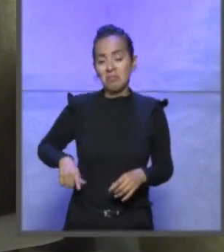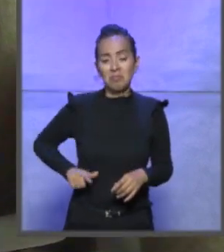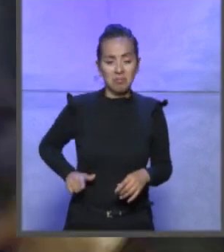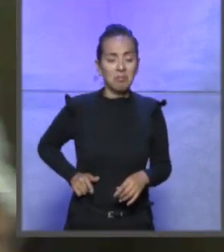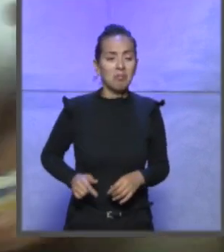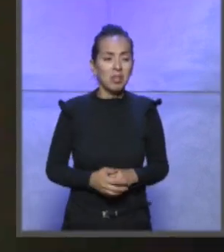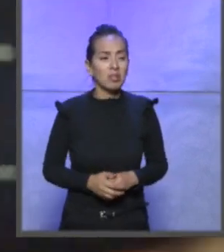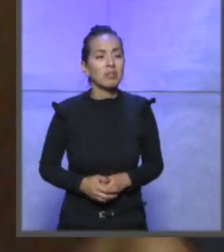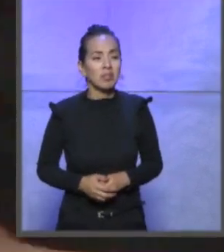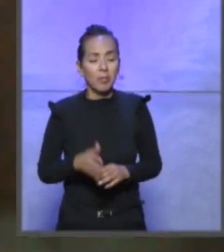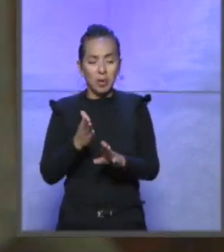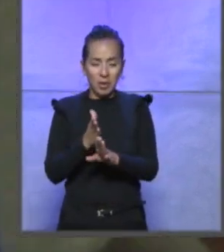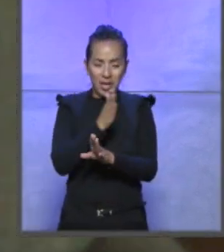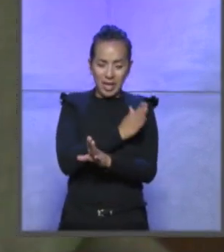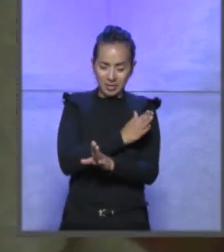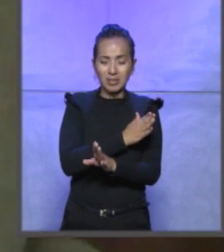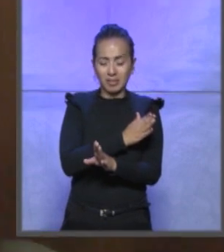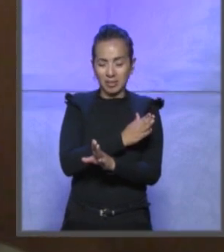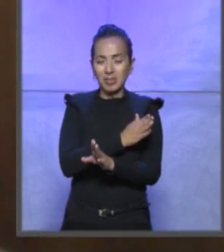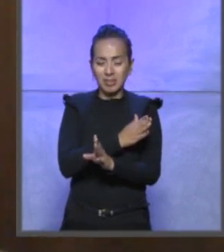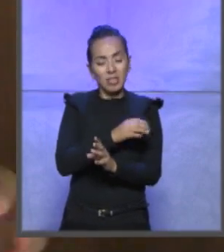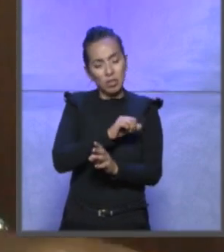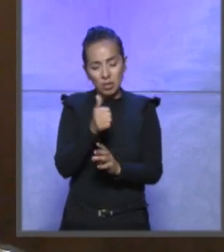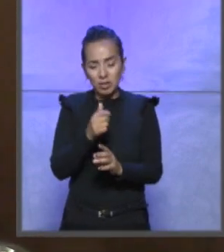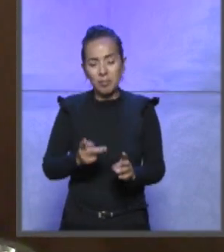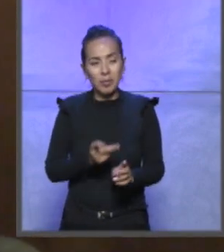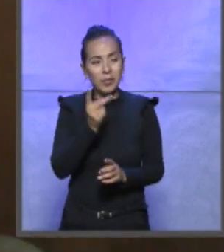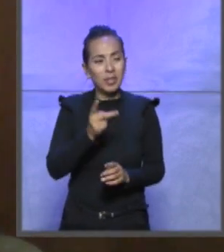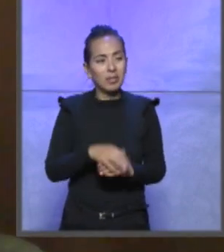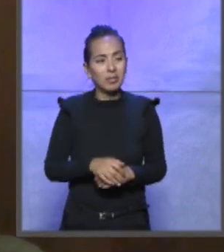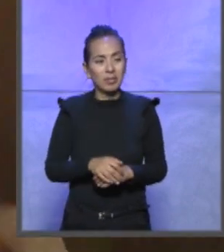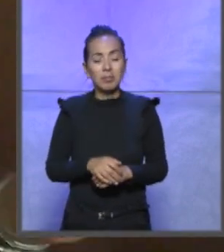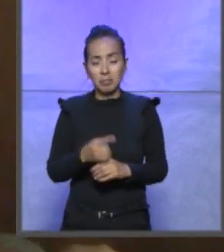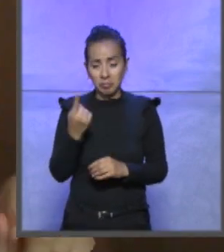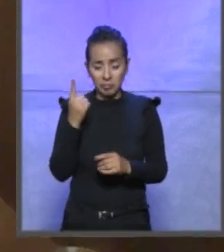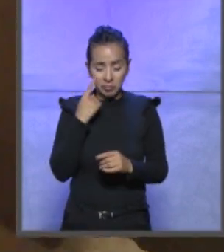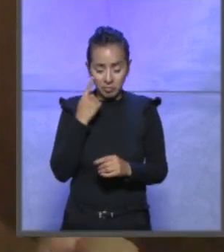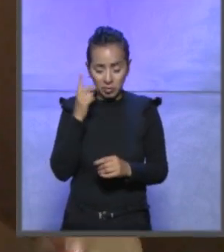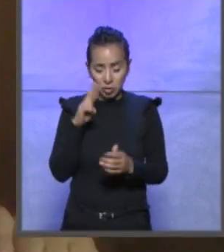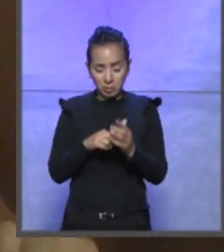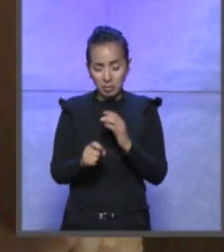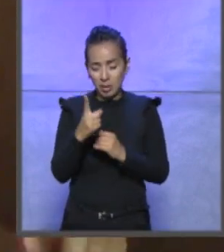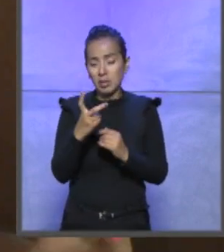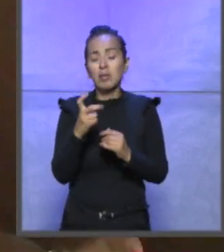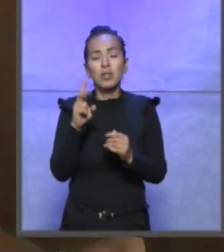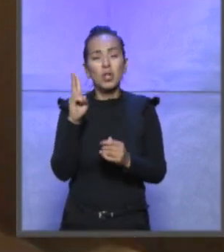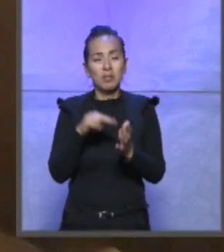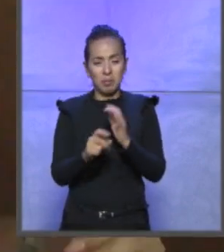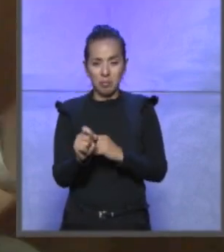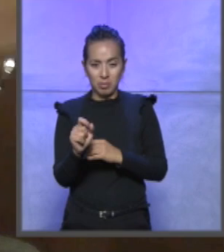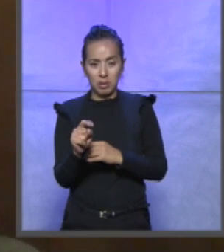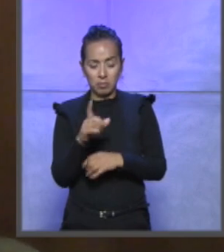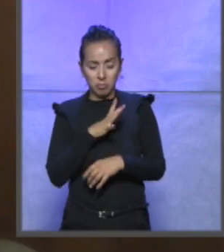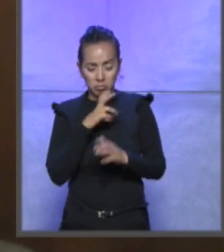justamente, antes de pasar a la siguiente pregunta, como comentaba aquí Tamara, en el 2020 hubo una reforma constitucional en